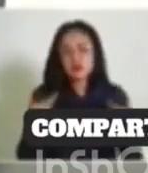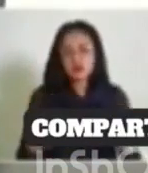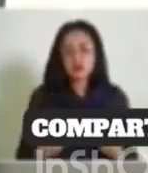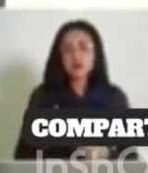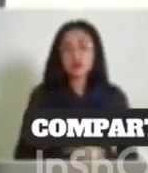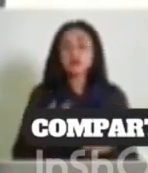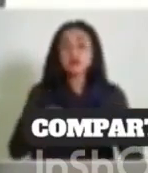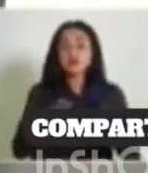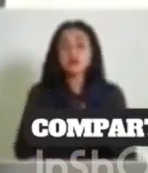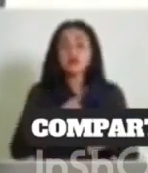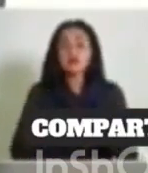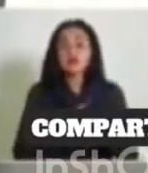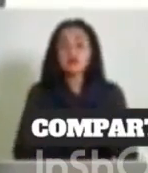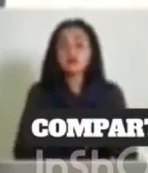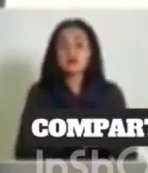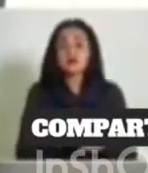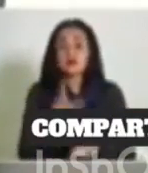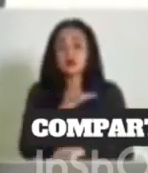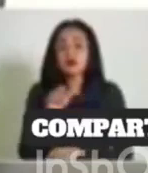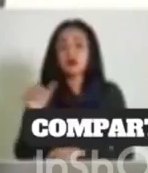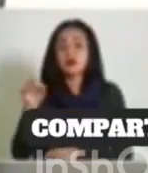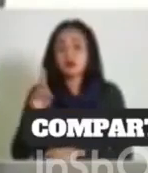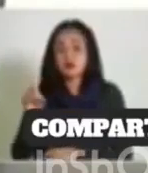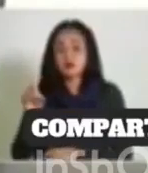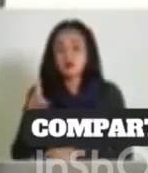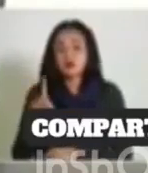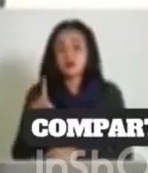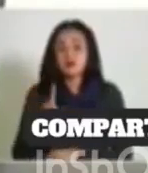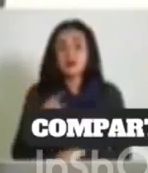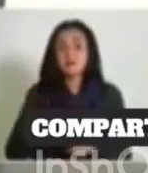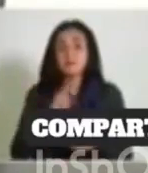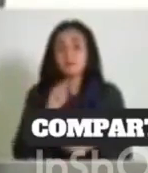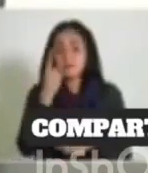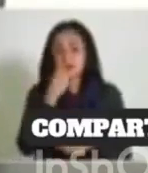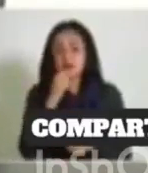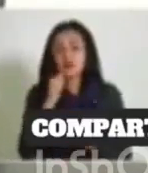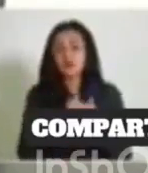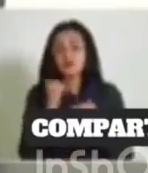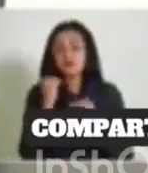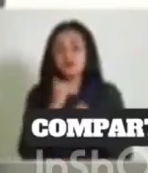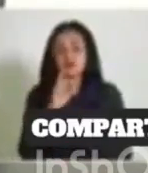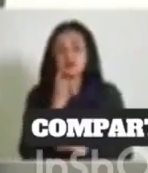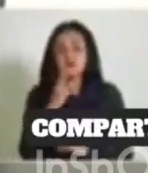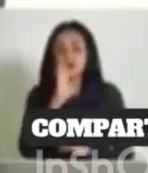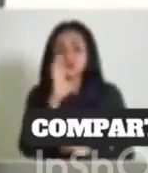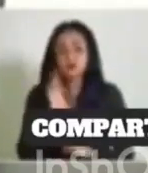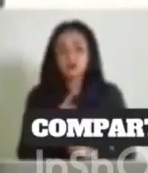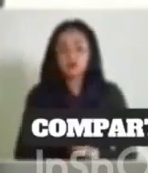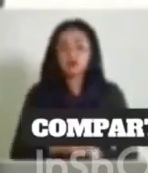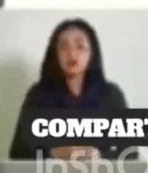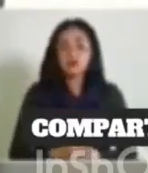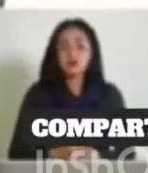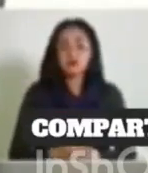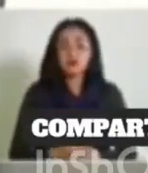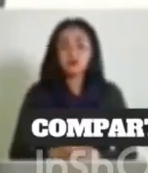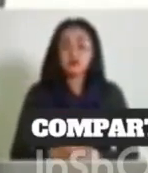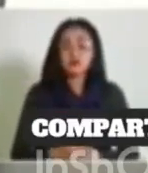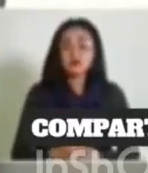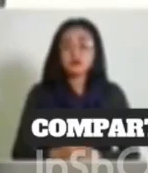el horario de cierre será de lunes a domingo a las 21 horas, con un aforo reducido del 33%.